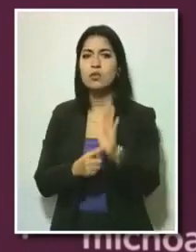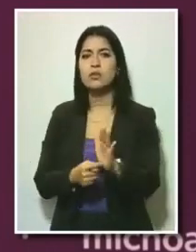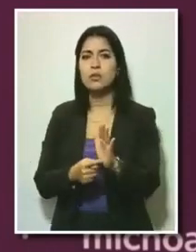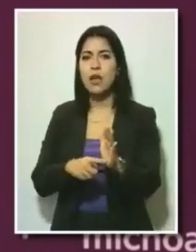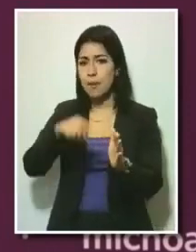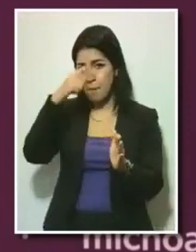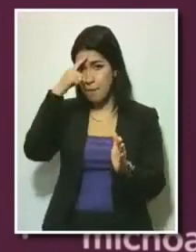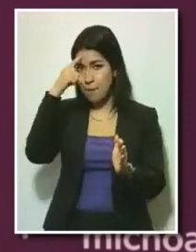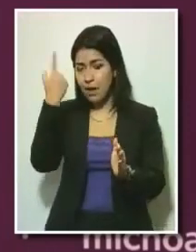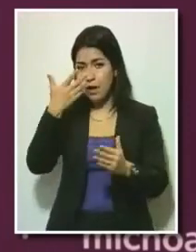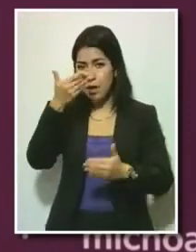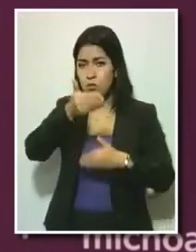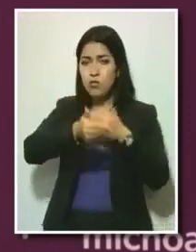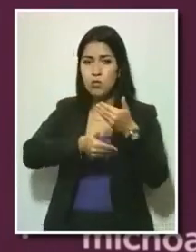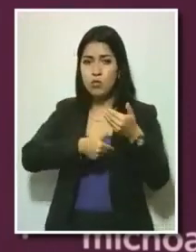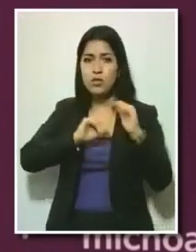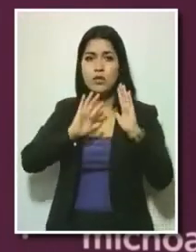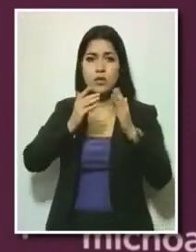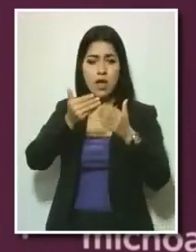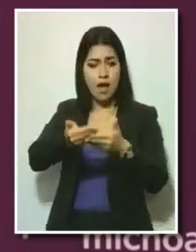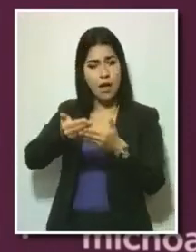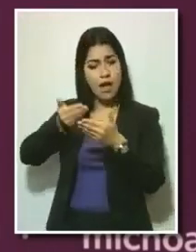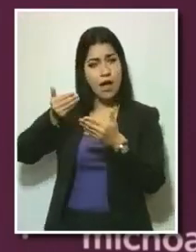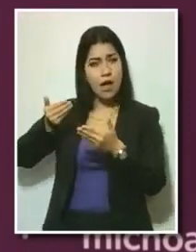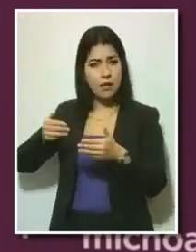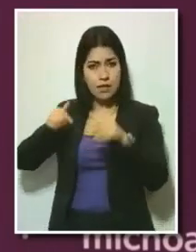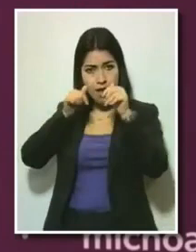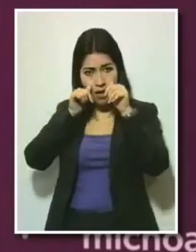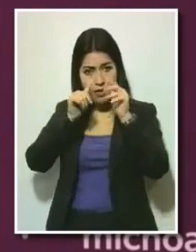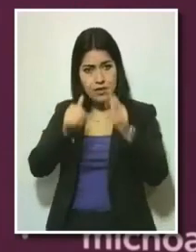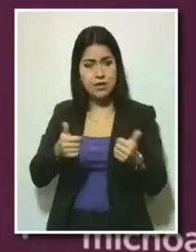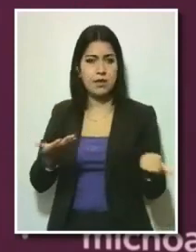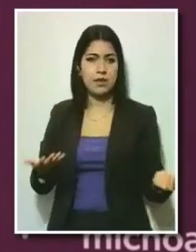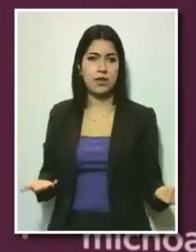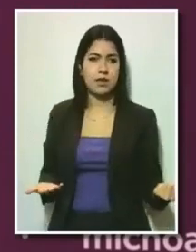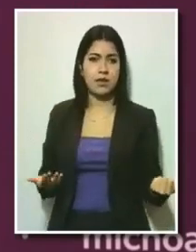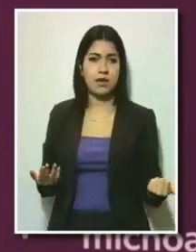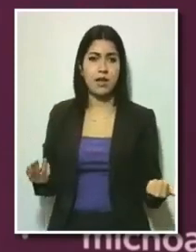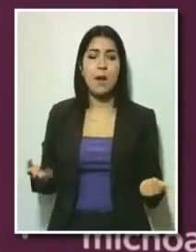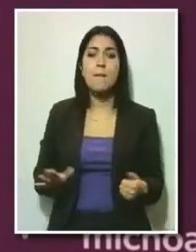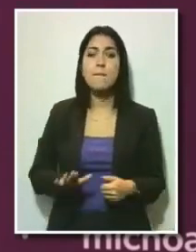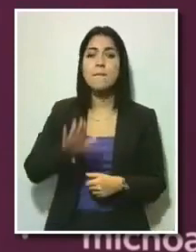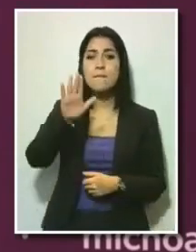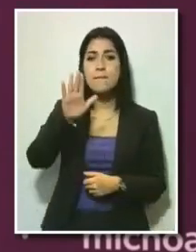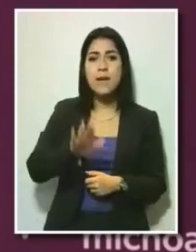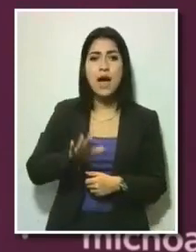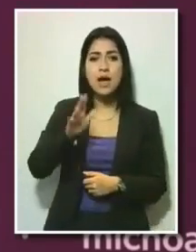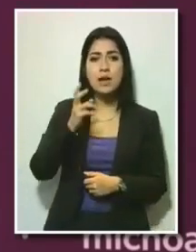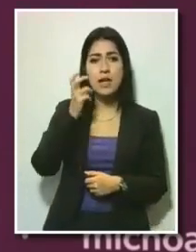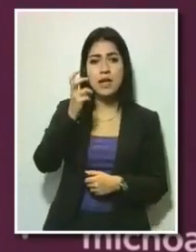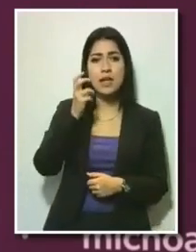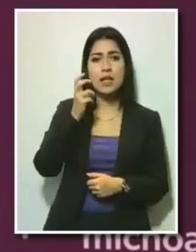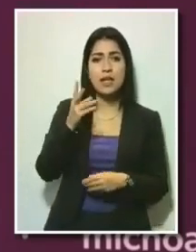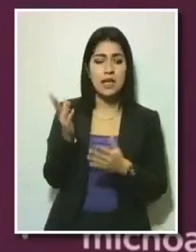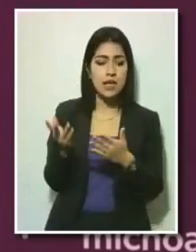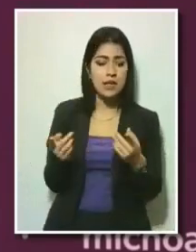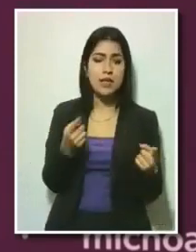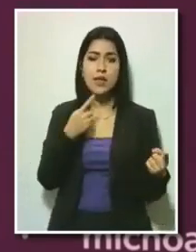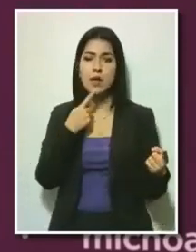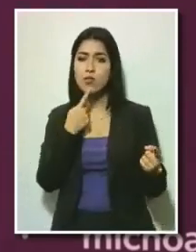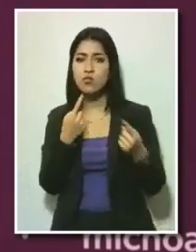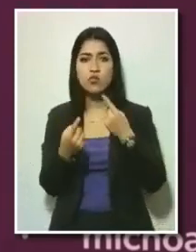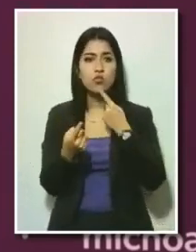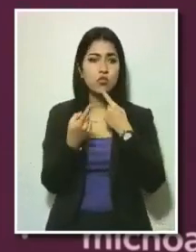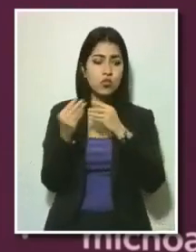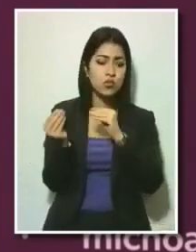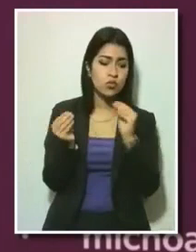una parte que ya venía desde hace muchos años. Pareciera la ley del eterno retorno, este debate ya se dio y en ese